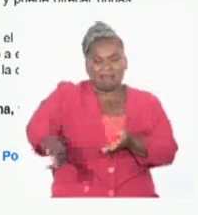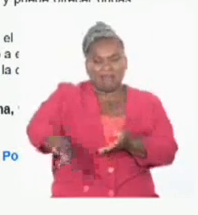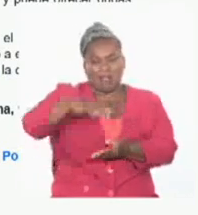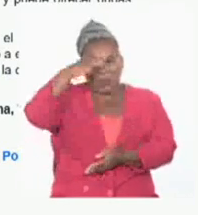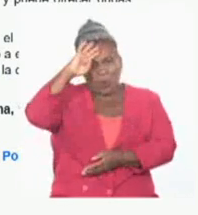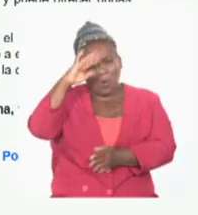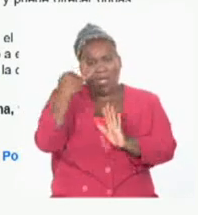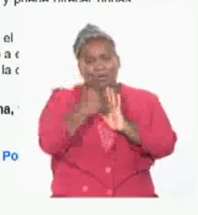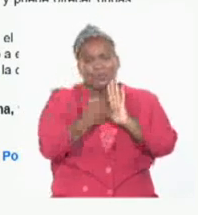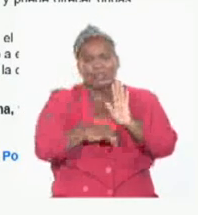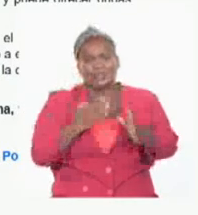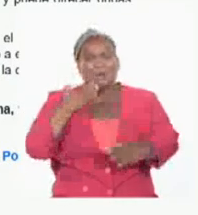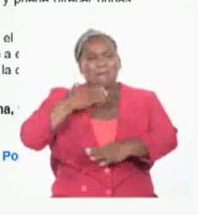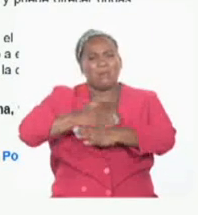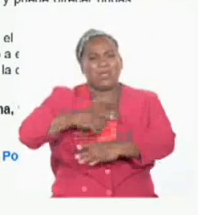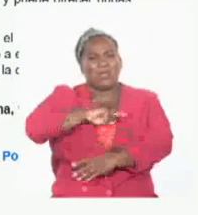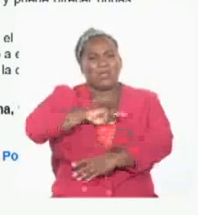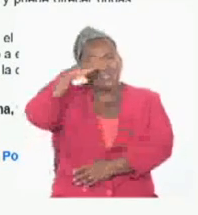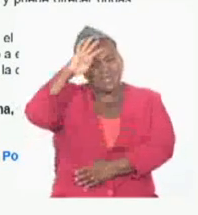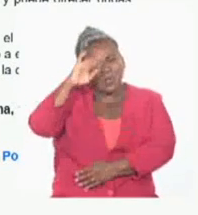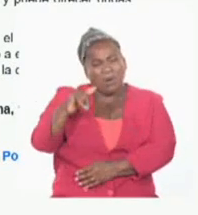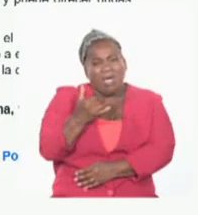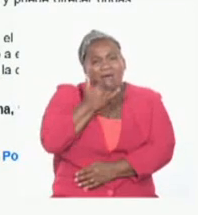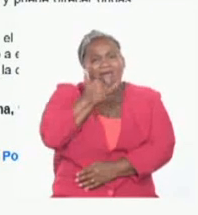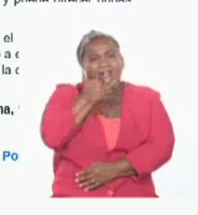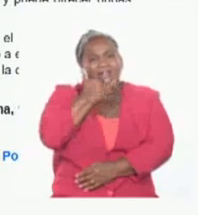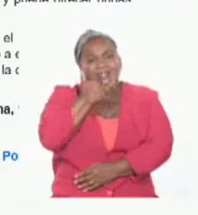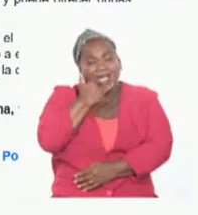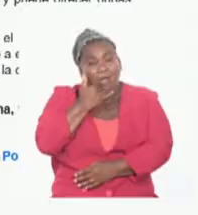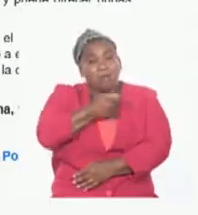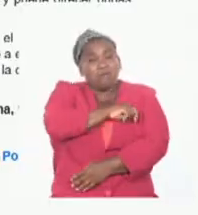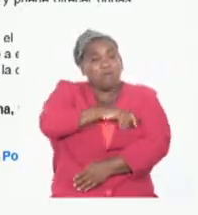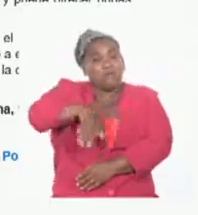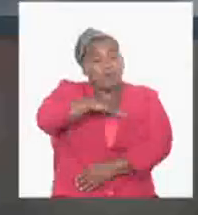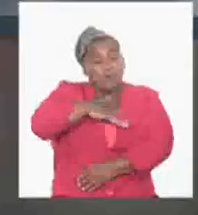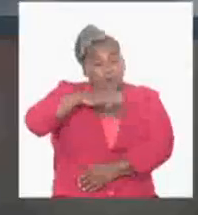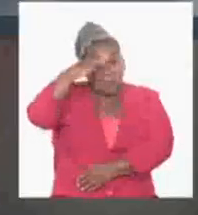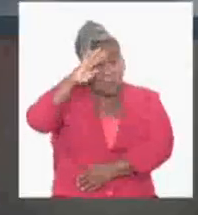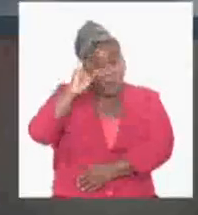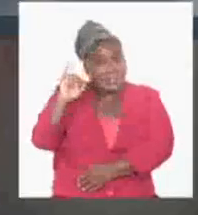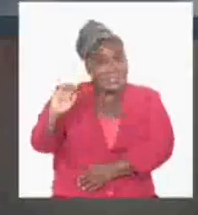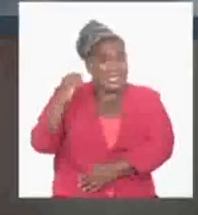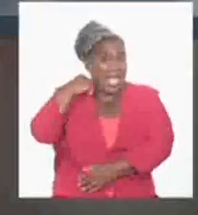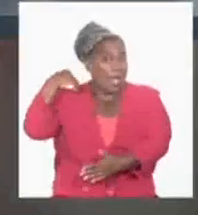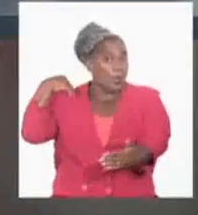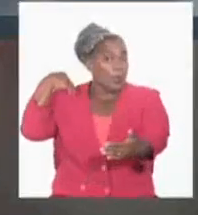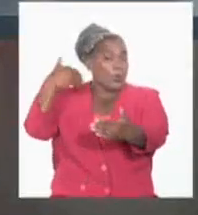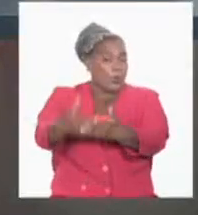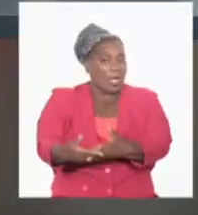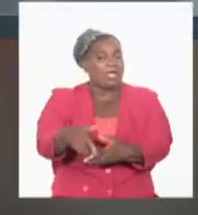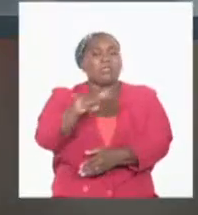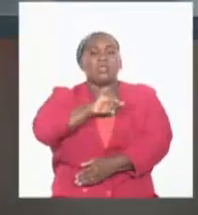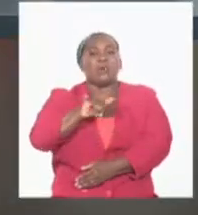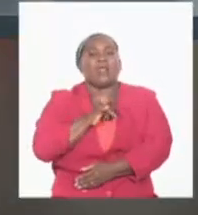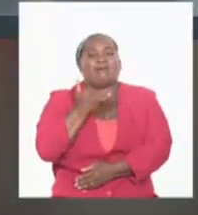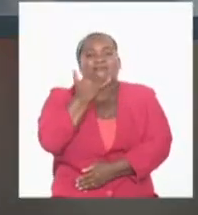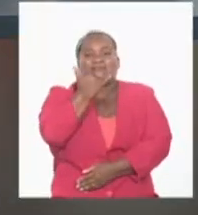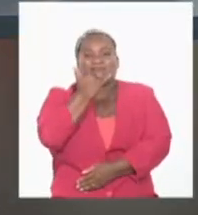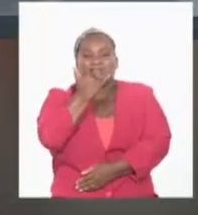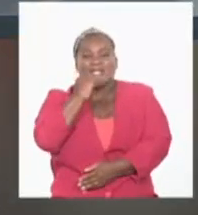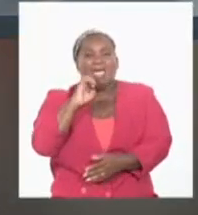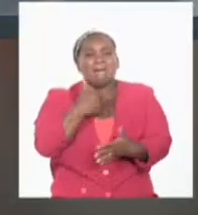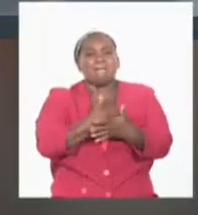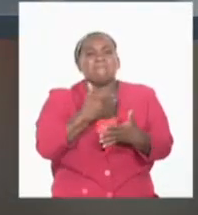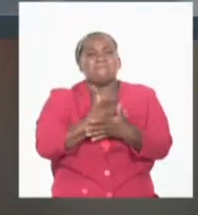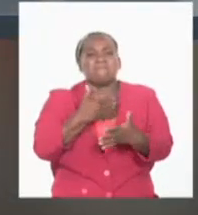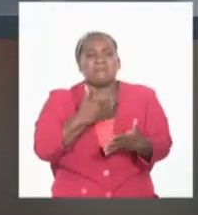su genocida bloqueo, que tanto daño ha infligido al pueblo cubano por más de 60 años. Es además un atentado contra las empresas del